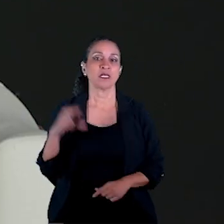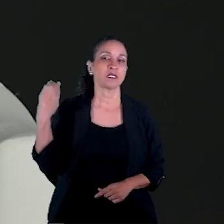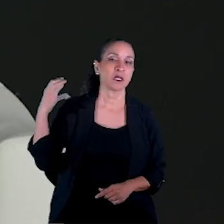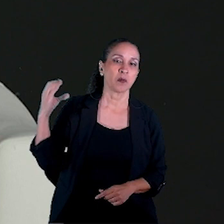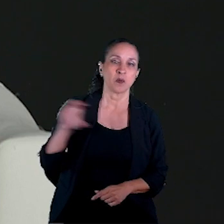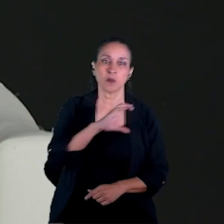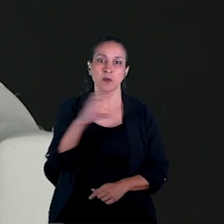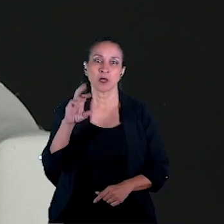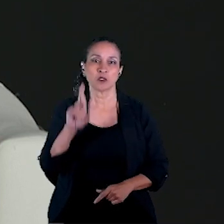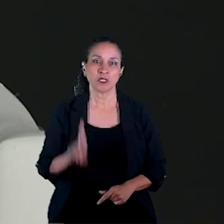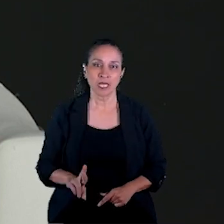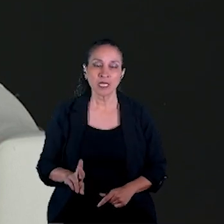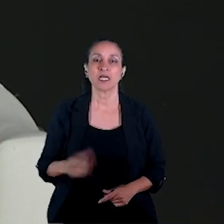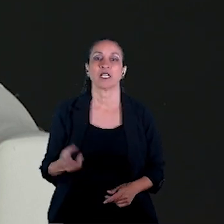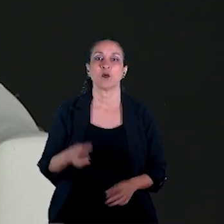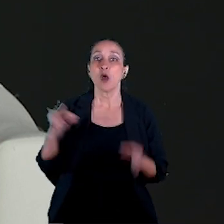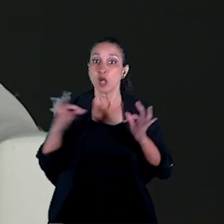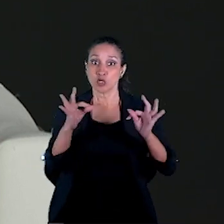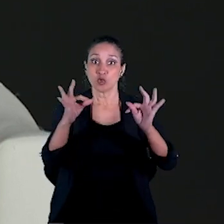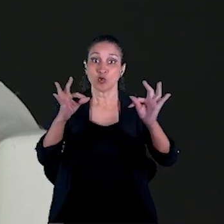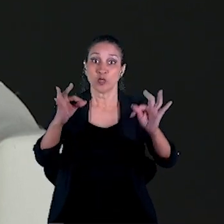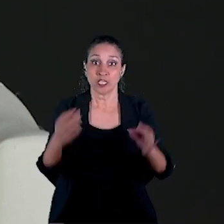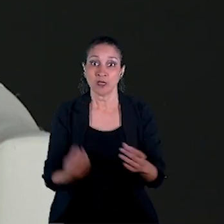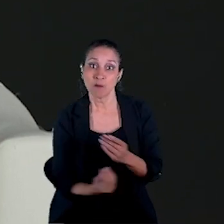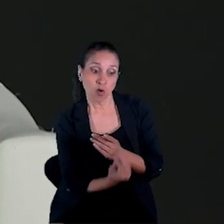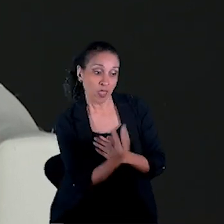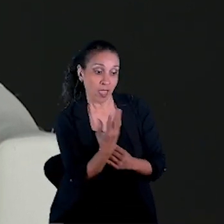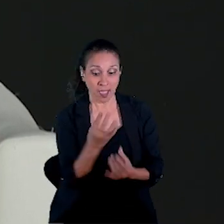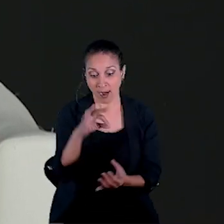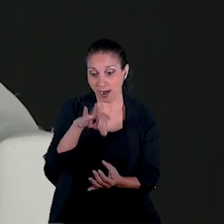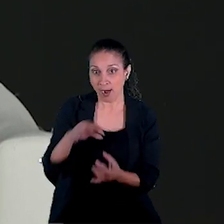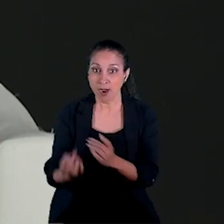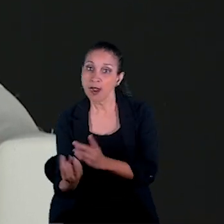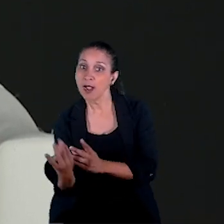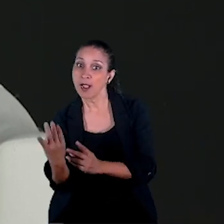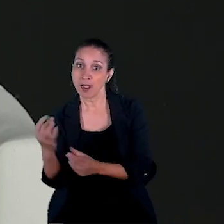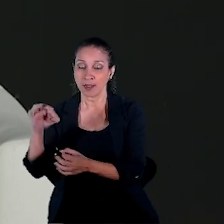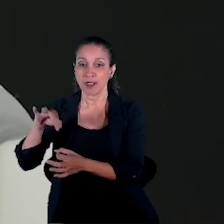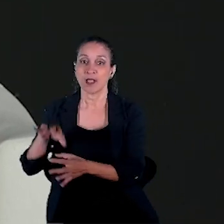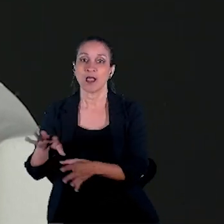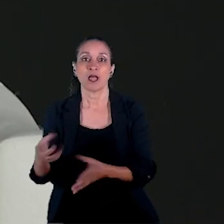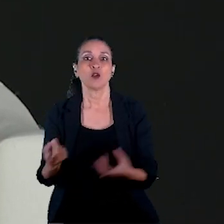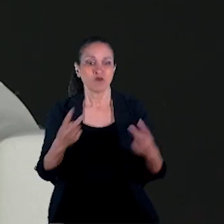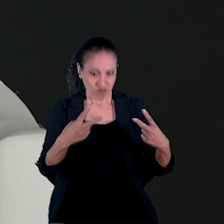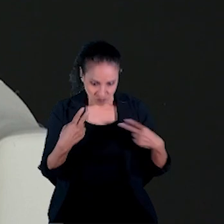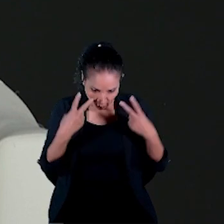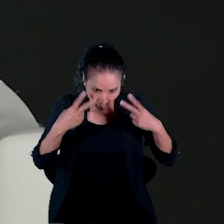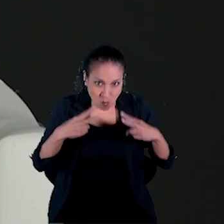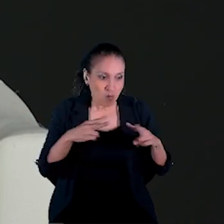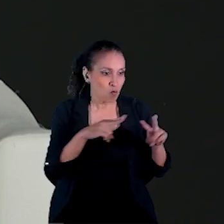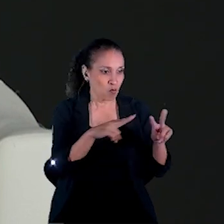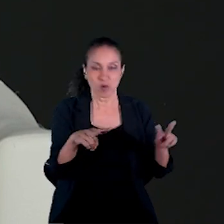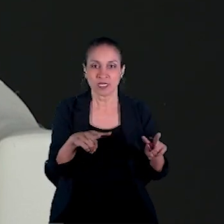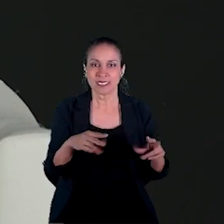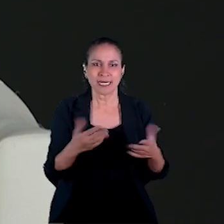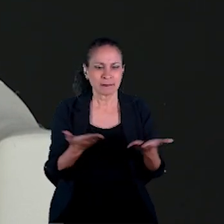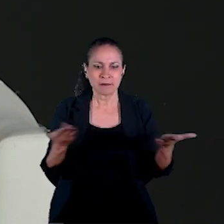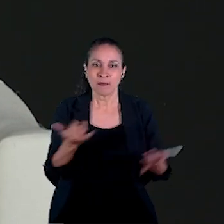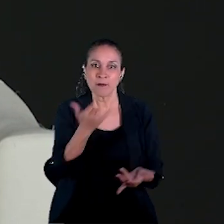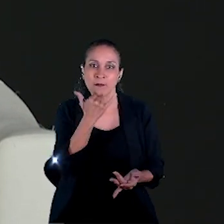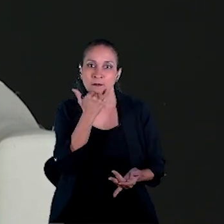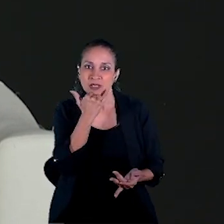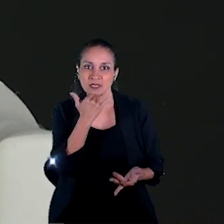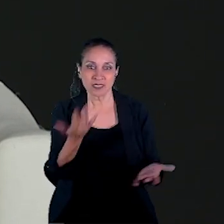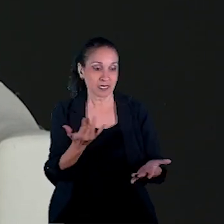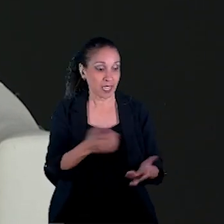agroturismo permite poner en valor lo que pasa en esa finca mostrando trayendo gente